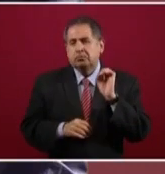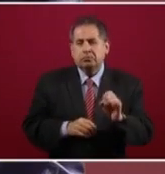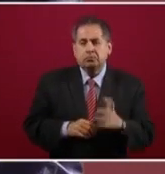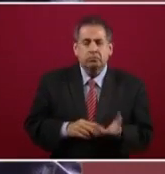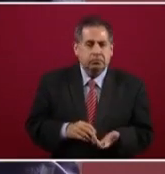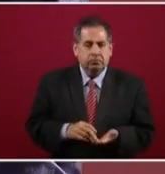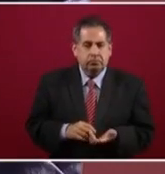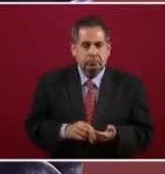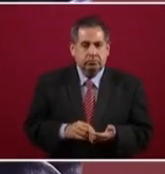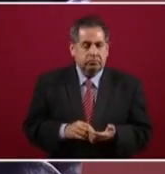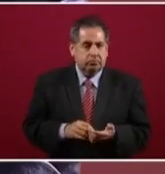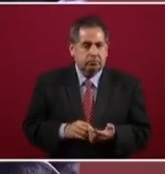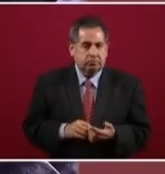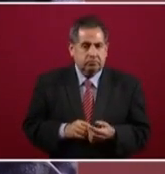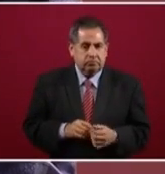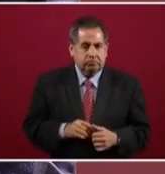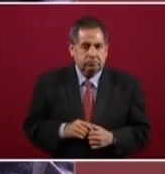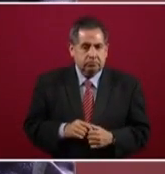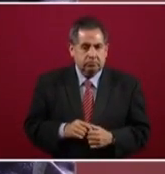por